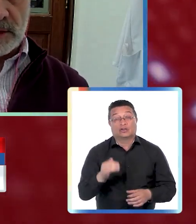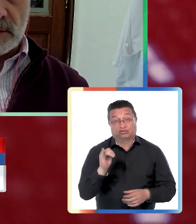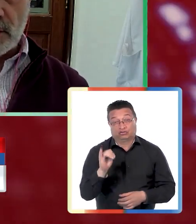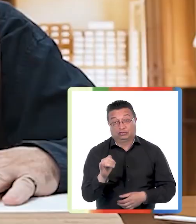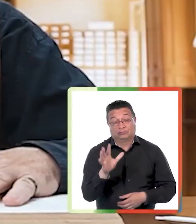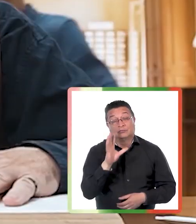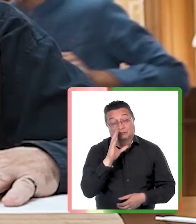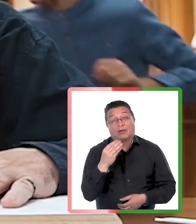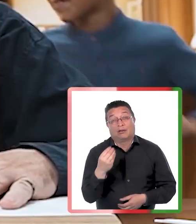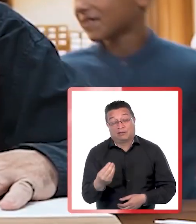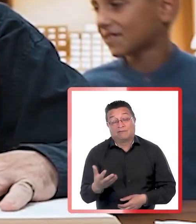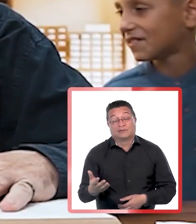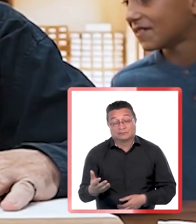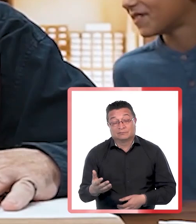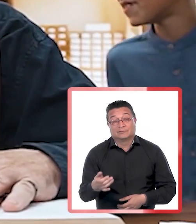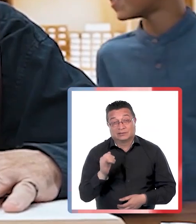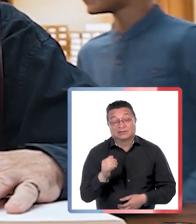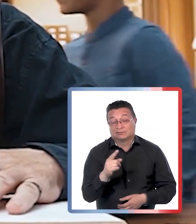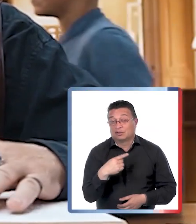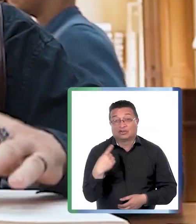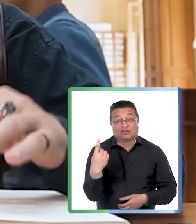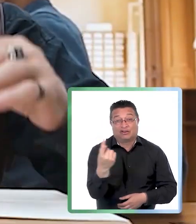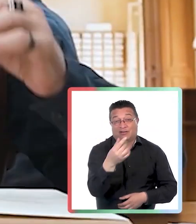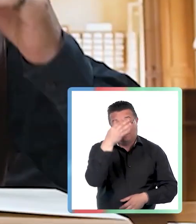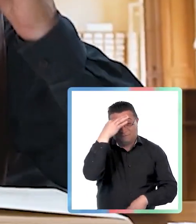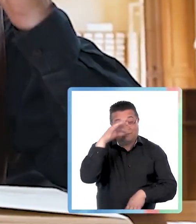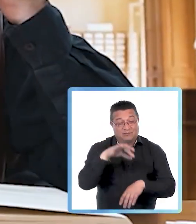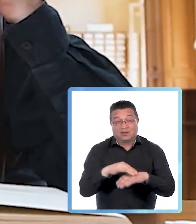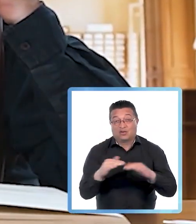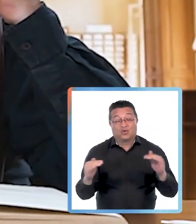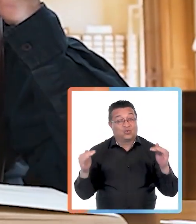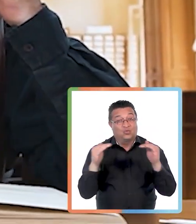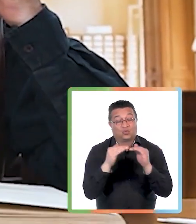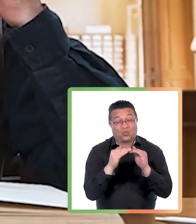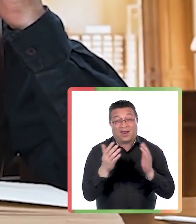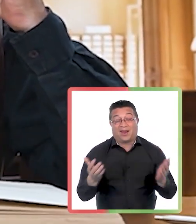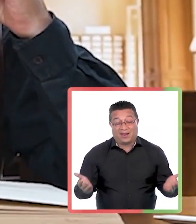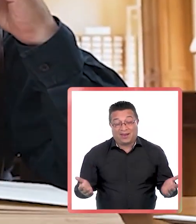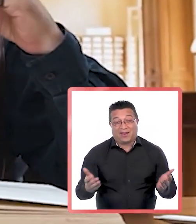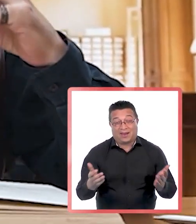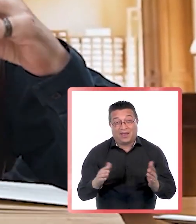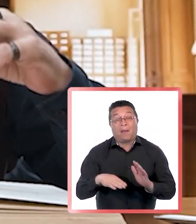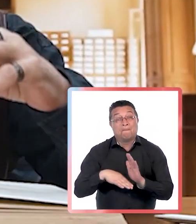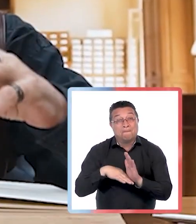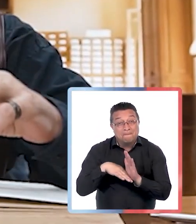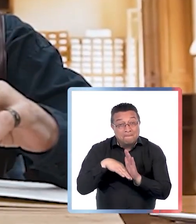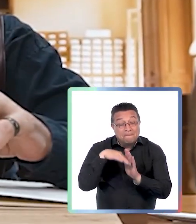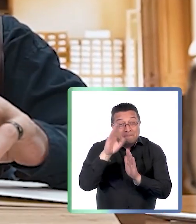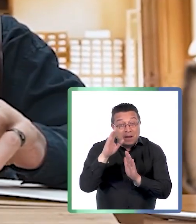Bueno, por supuesto, lógico, ¿no? Eso ocurre con todas las enfermedades, ¿no? Mientras más